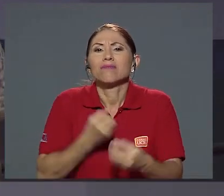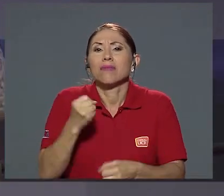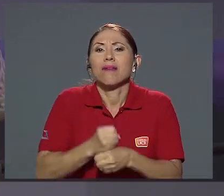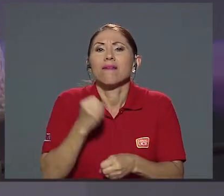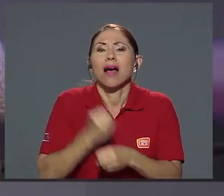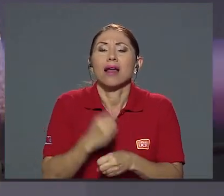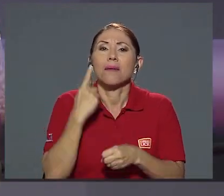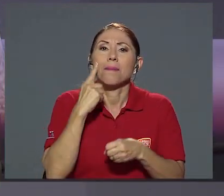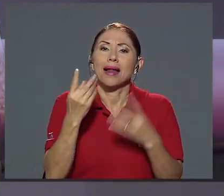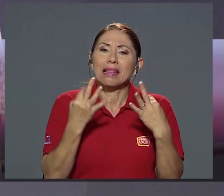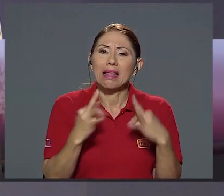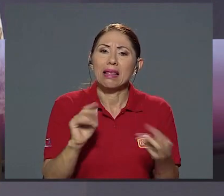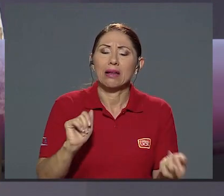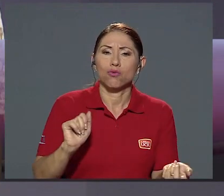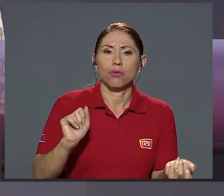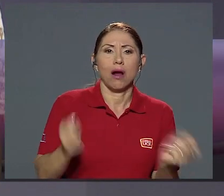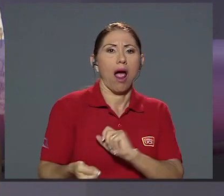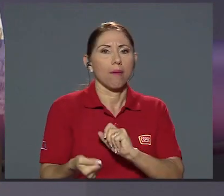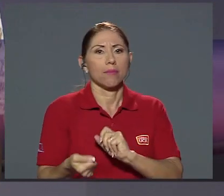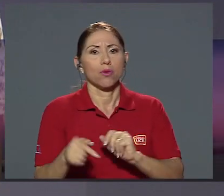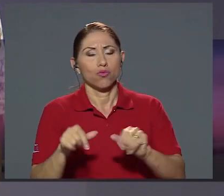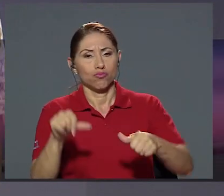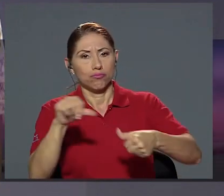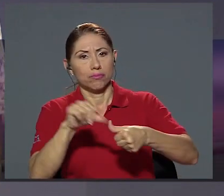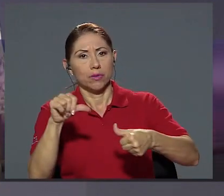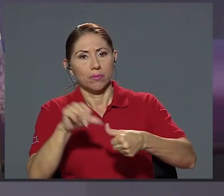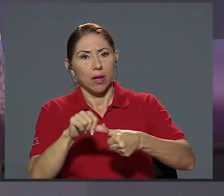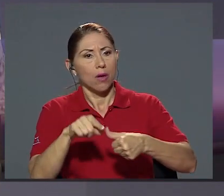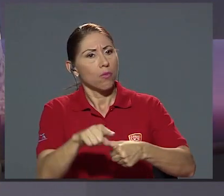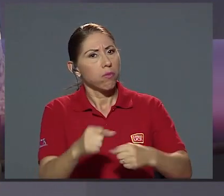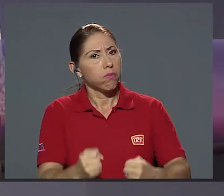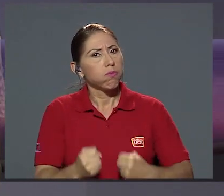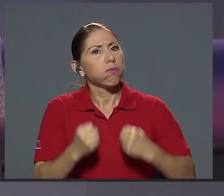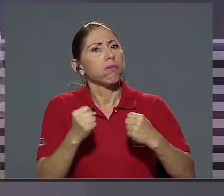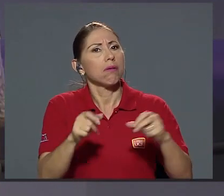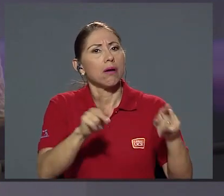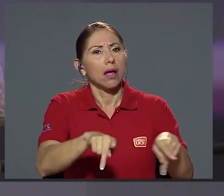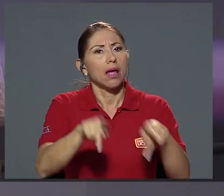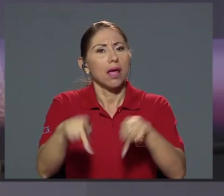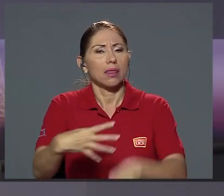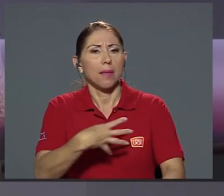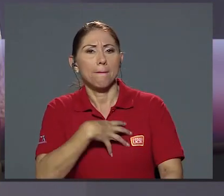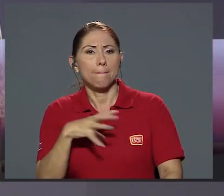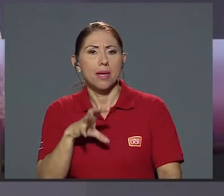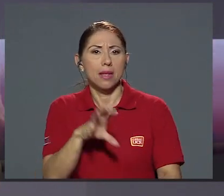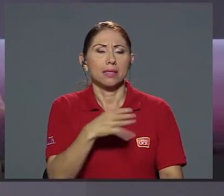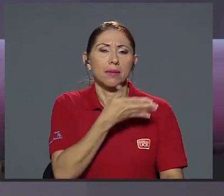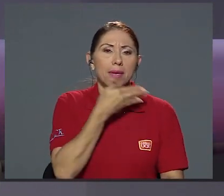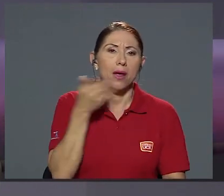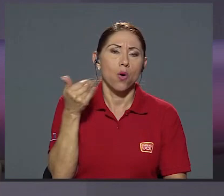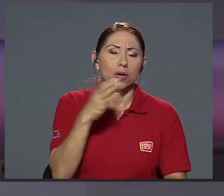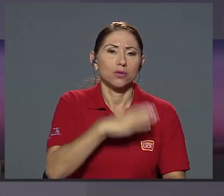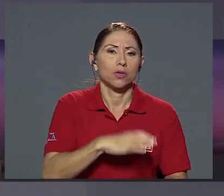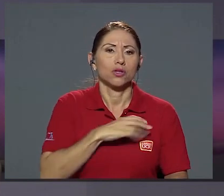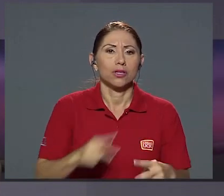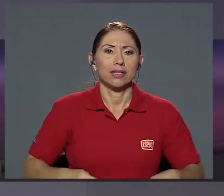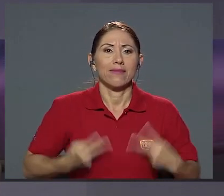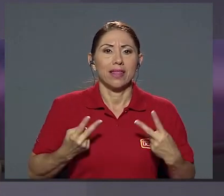cambio definitivo en esta región que tiene un gran potencial y cuya gente pues se merece mejores condiciones de vida. Al